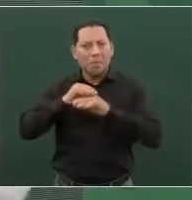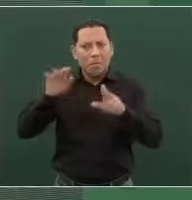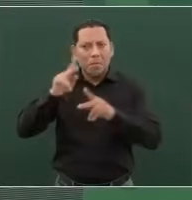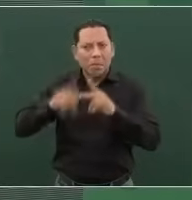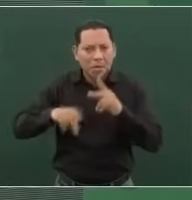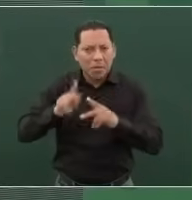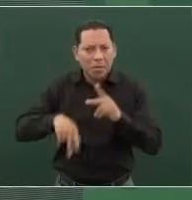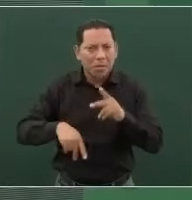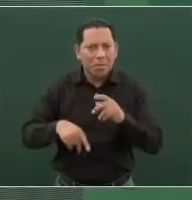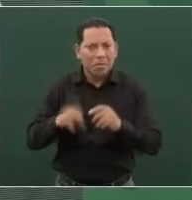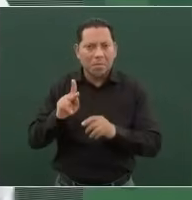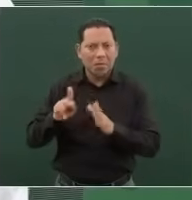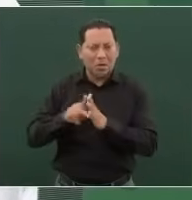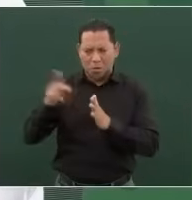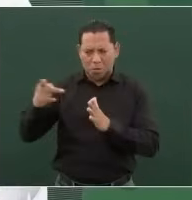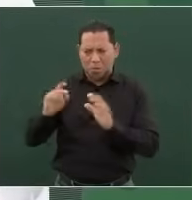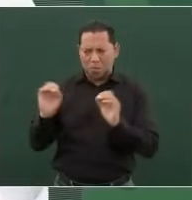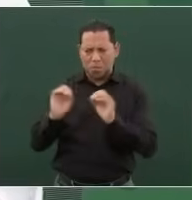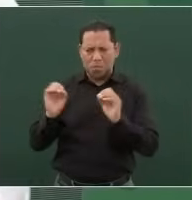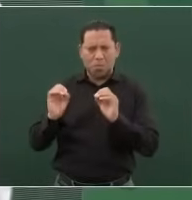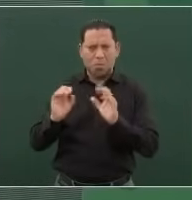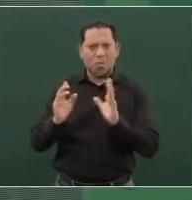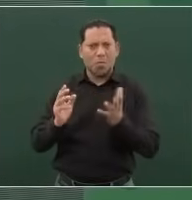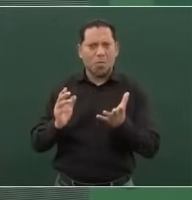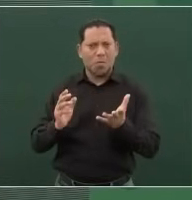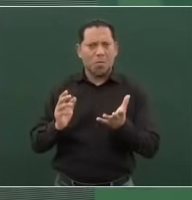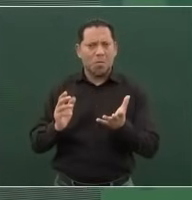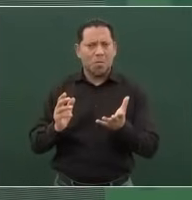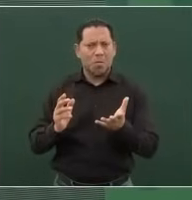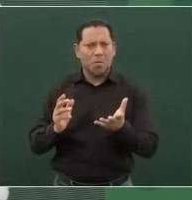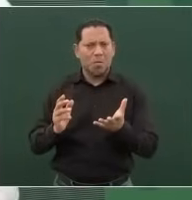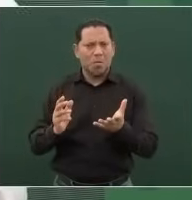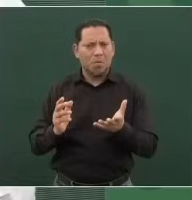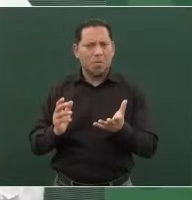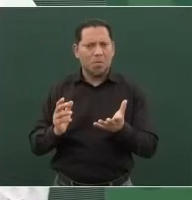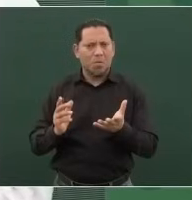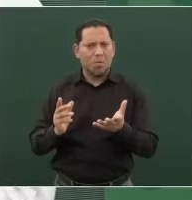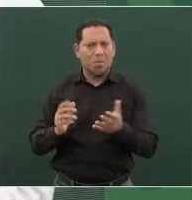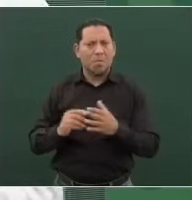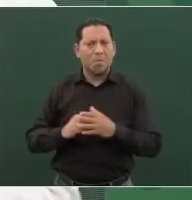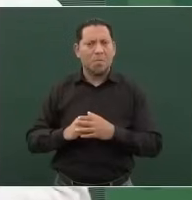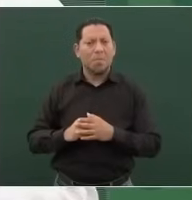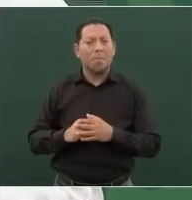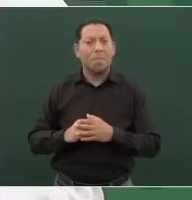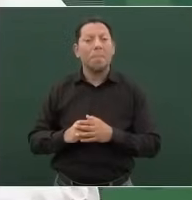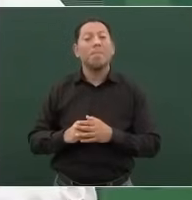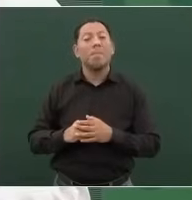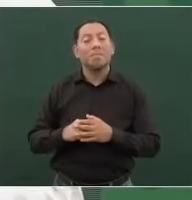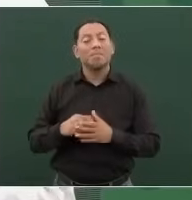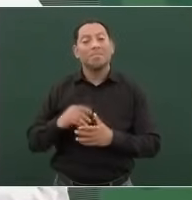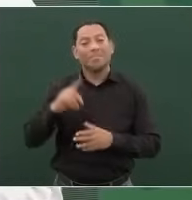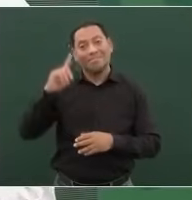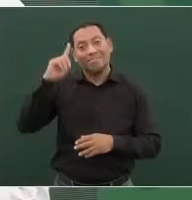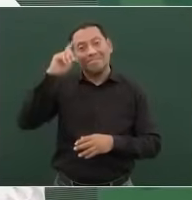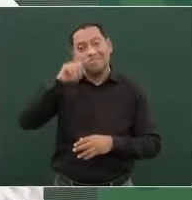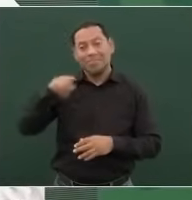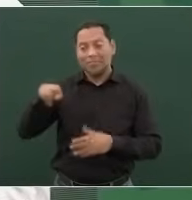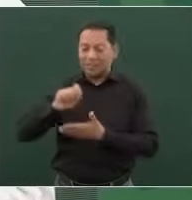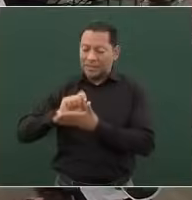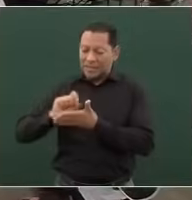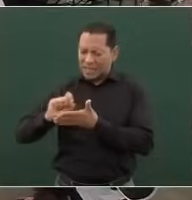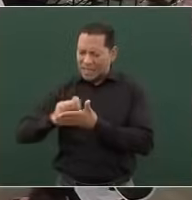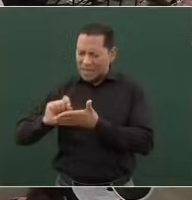que no son periodistas. que les cuesta trabajo escribir hasta una carta.